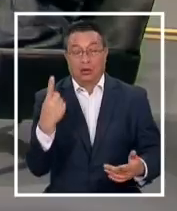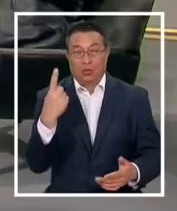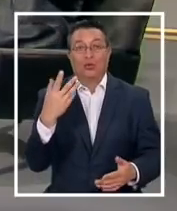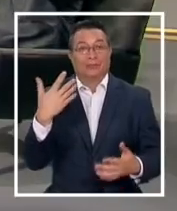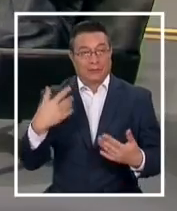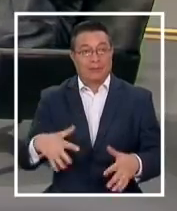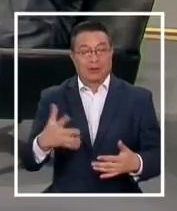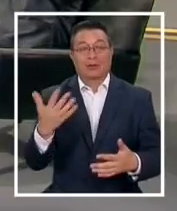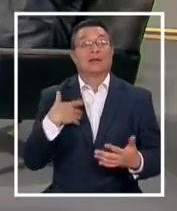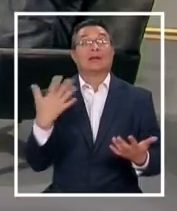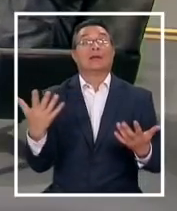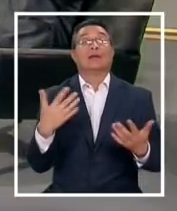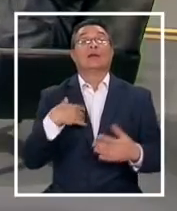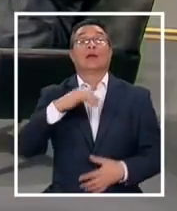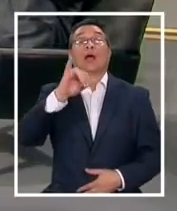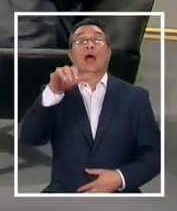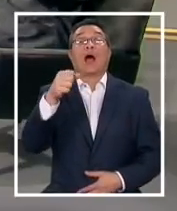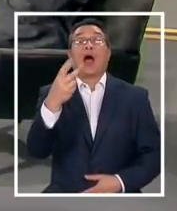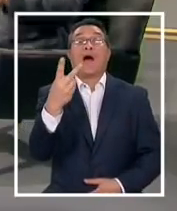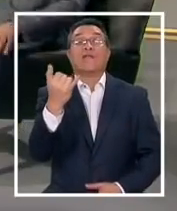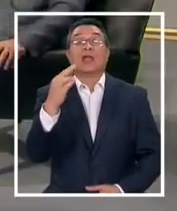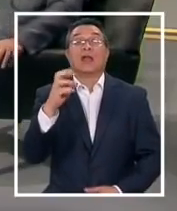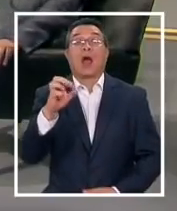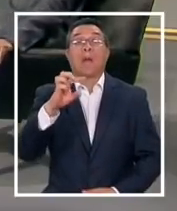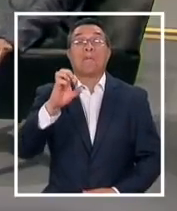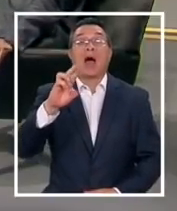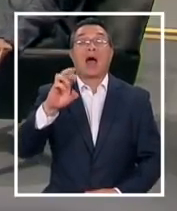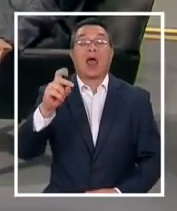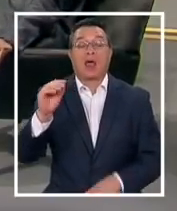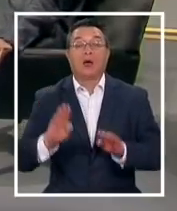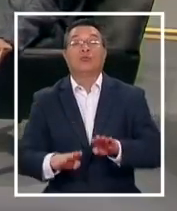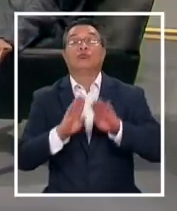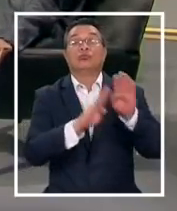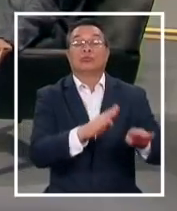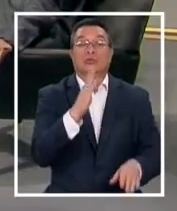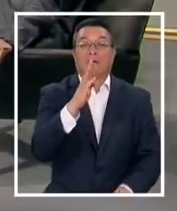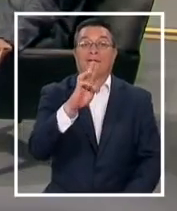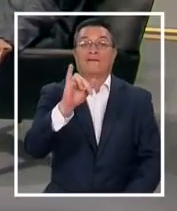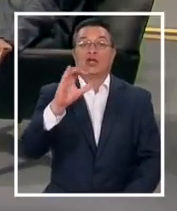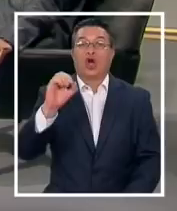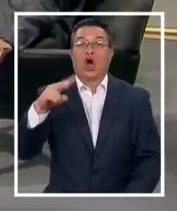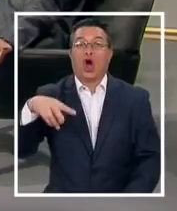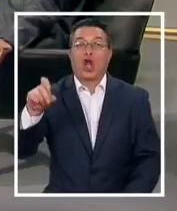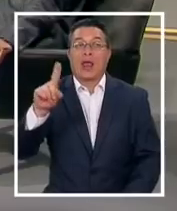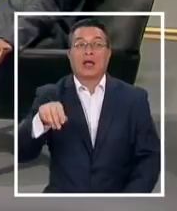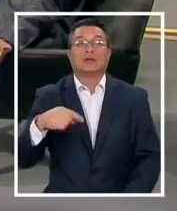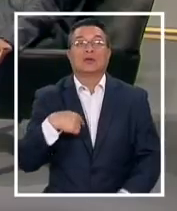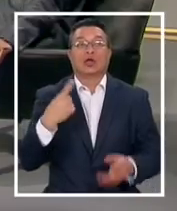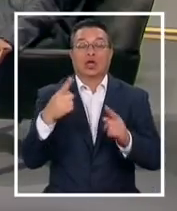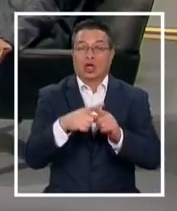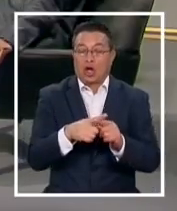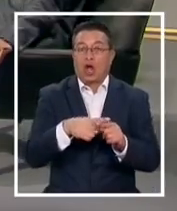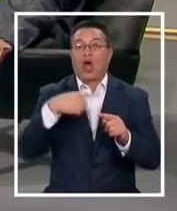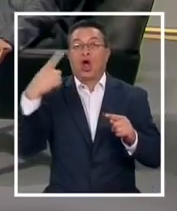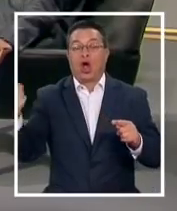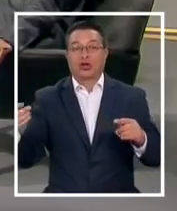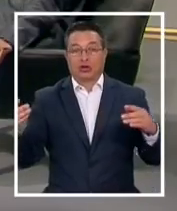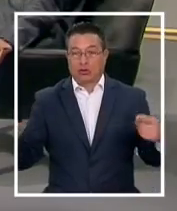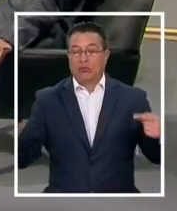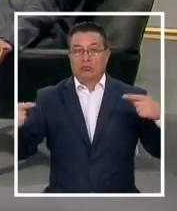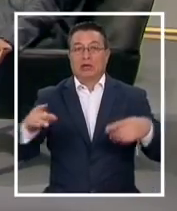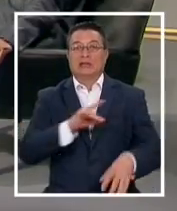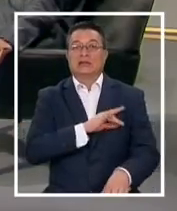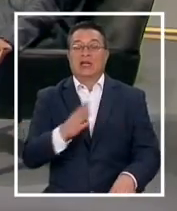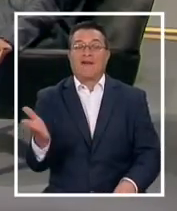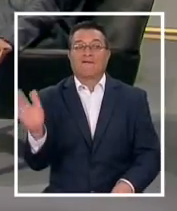cierto? Que es el de Javiera Parada, que aparece hoy apoyando a Ignacio Briones, un candidato que está al otro lado de la acera, que está en